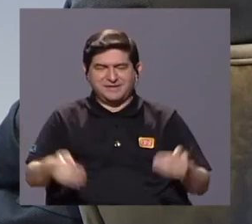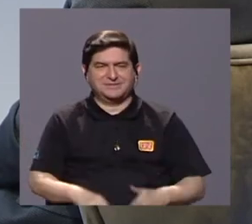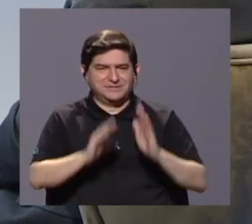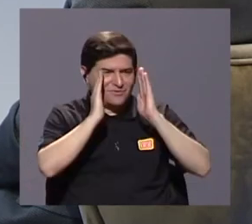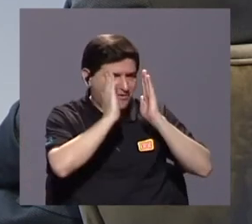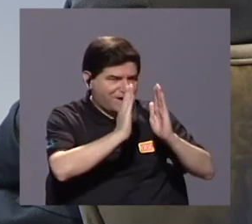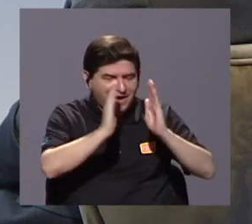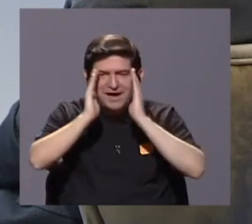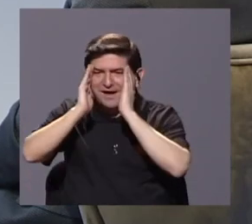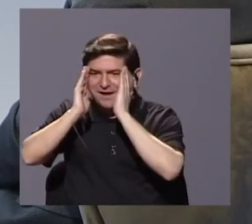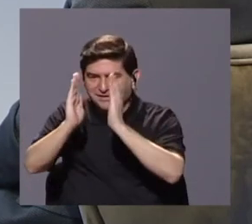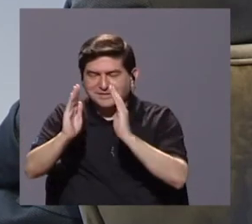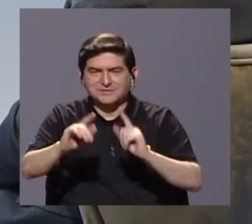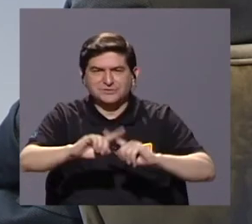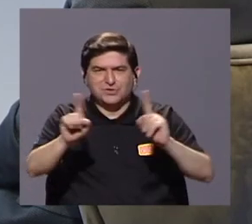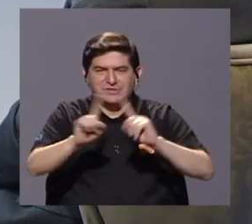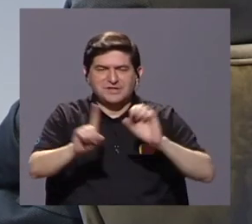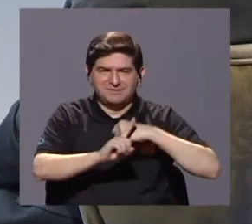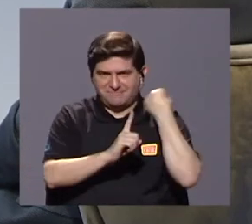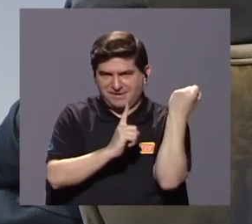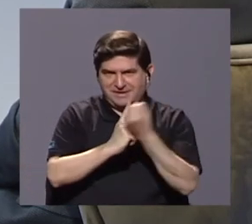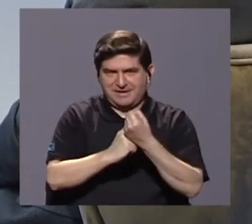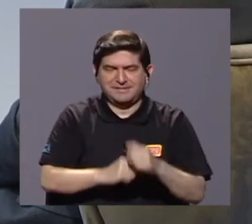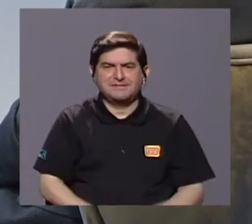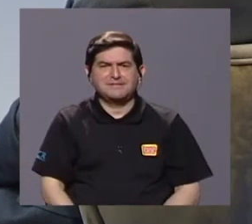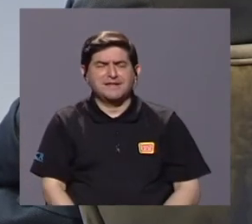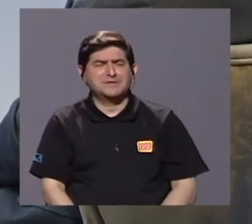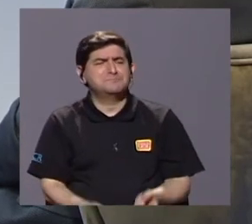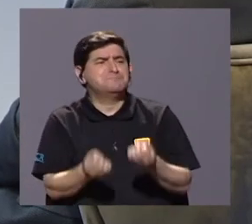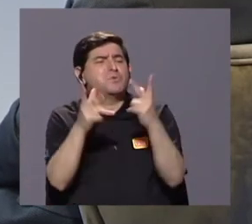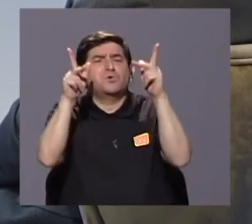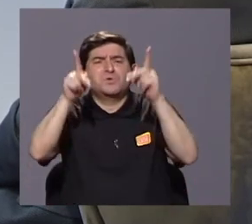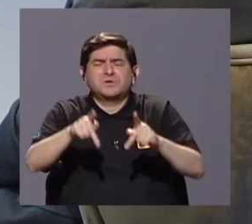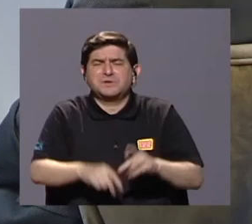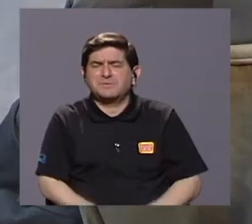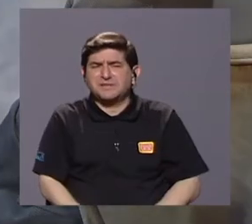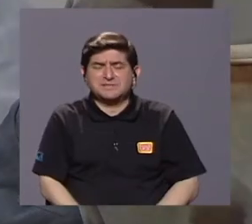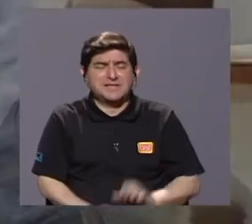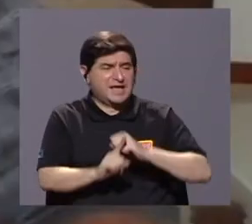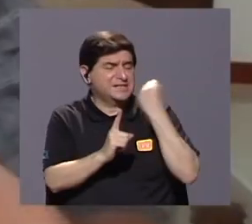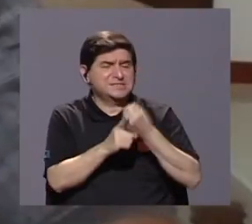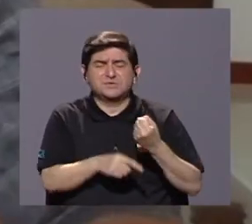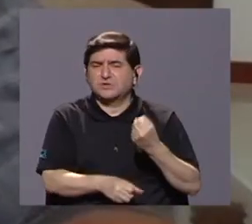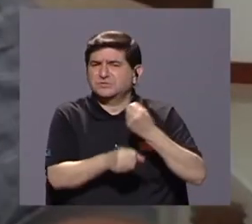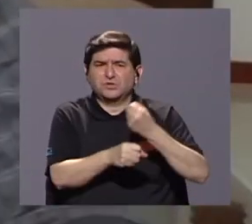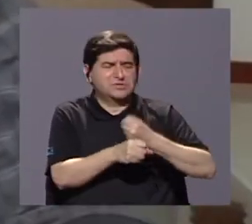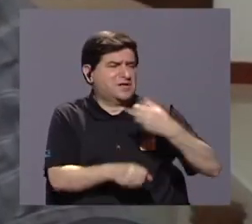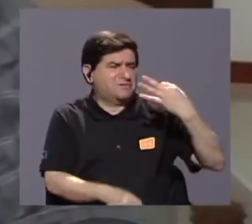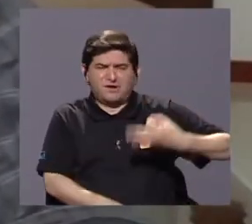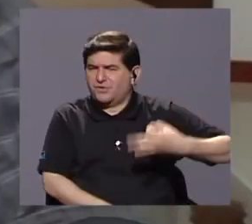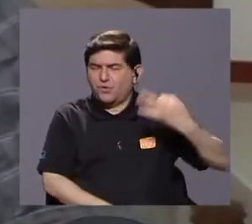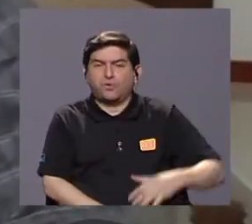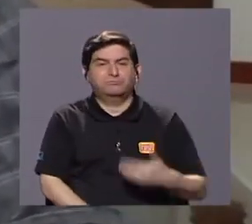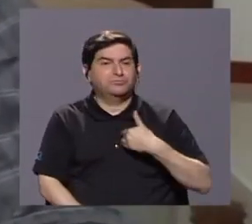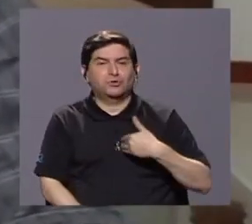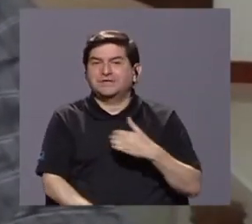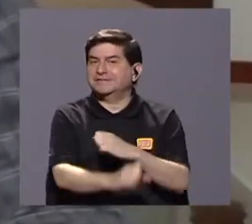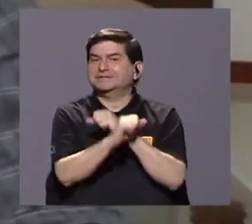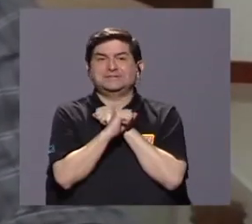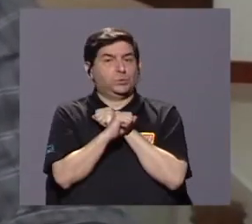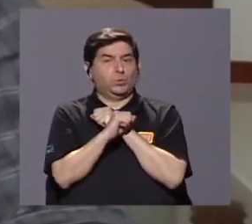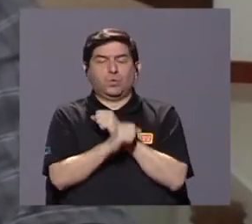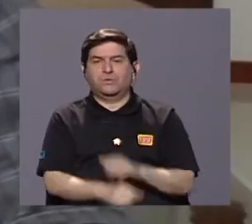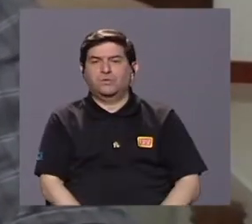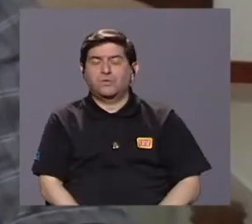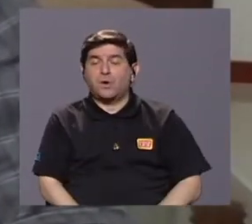atención de algunos eventos. Entonces, tenemos mucha gente en la informalidad que no tiene seguro social. Tenemos